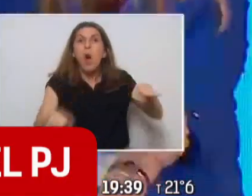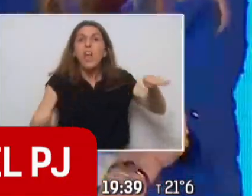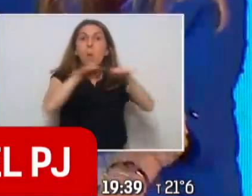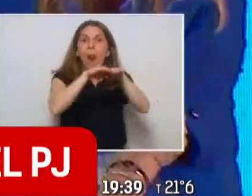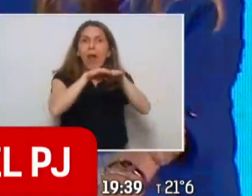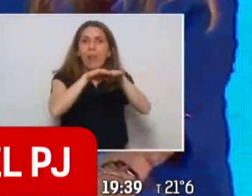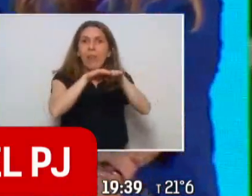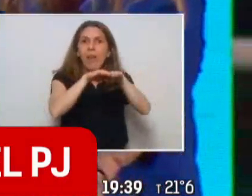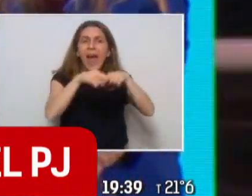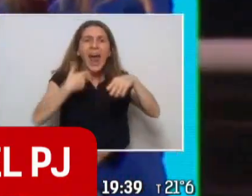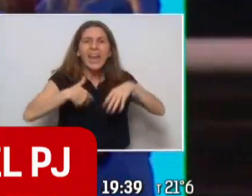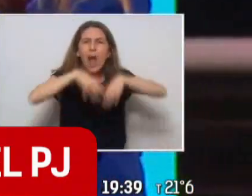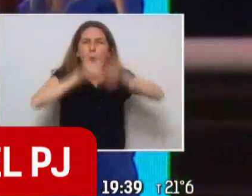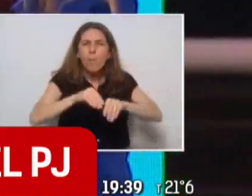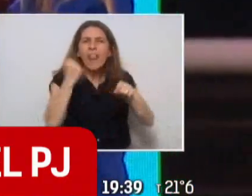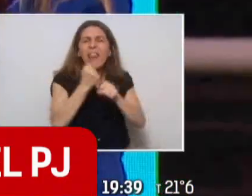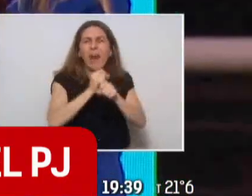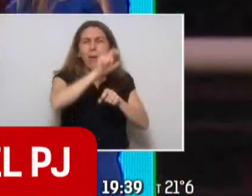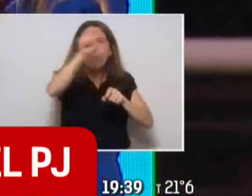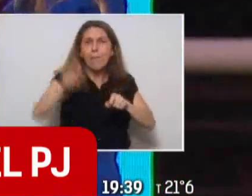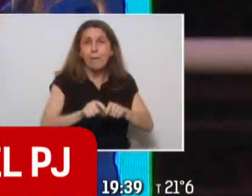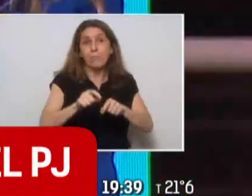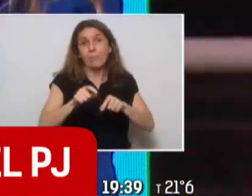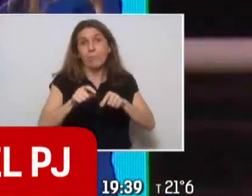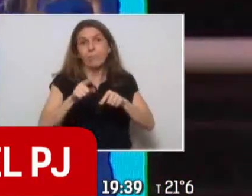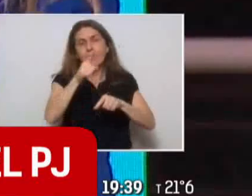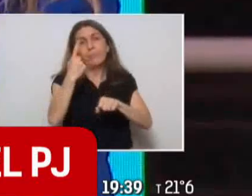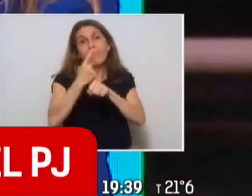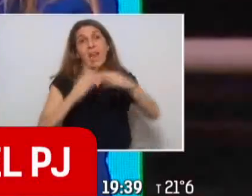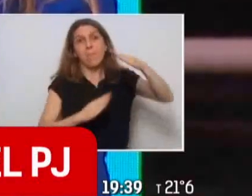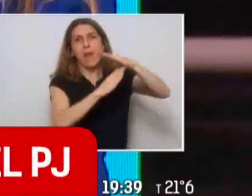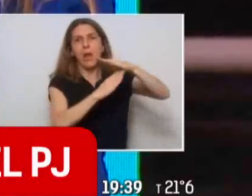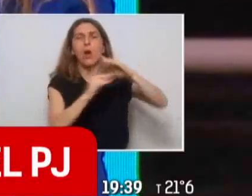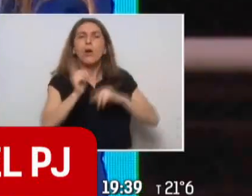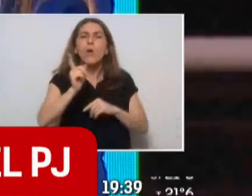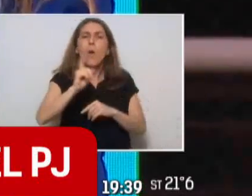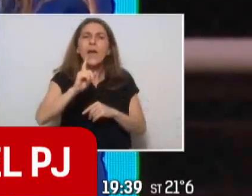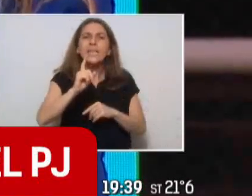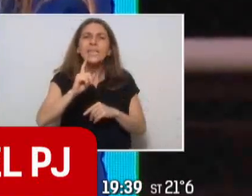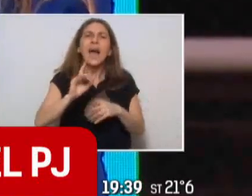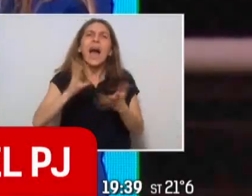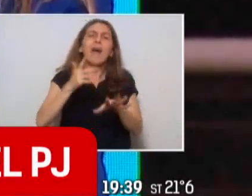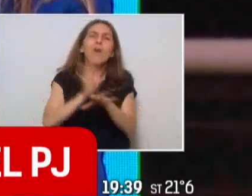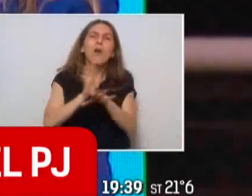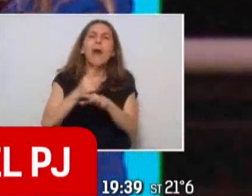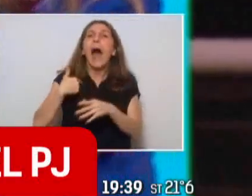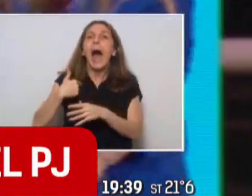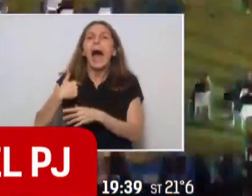equitativamente. Esa es la prioridad. No heredamos la mejor